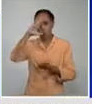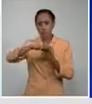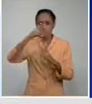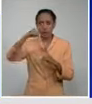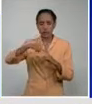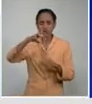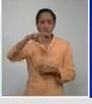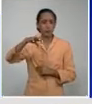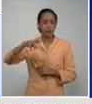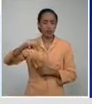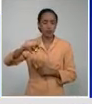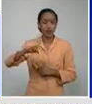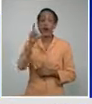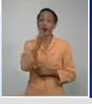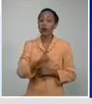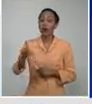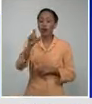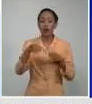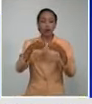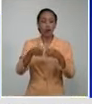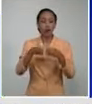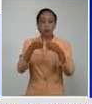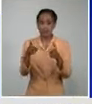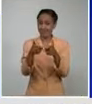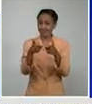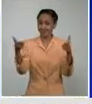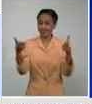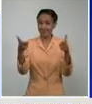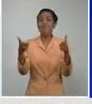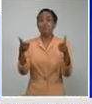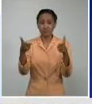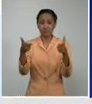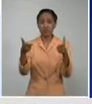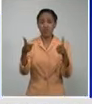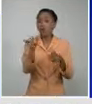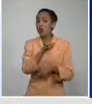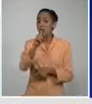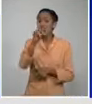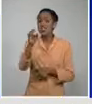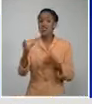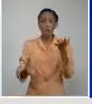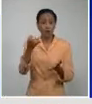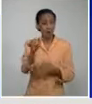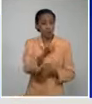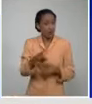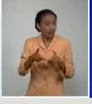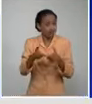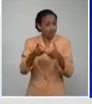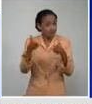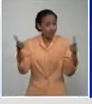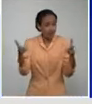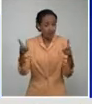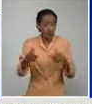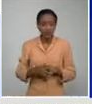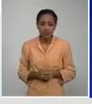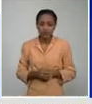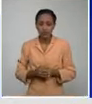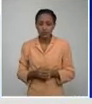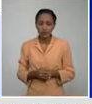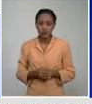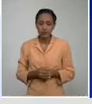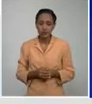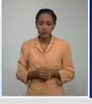Río, Camagüey y Granma con los mayores %, también Cienfuegos, y eso está en